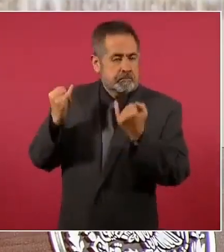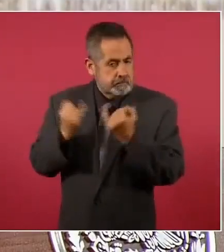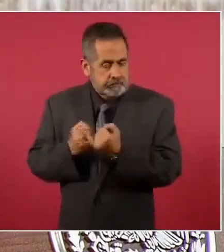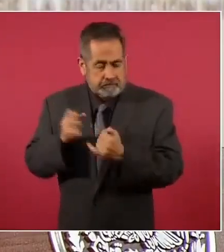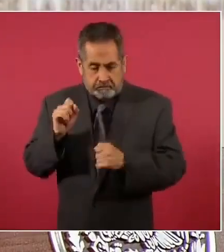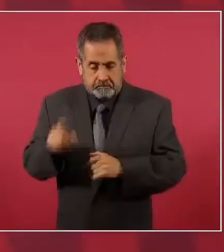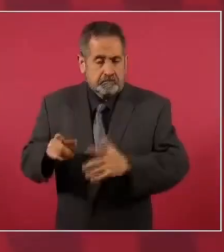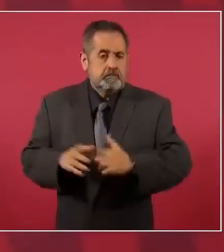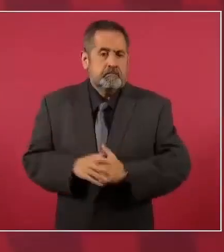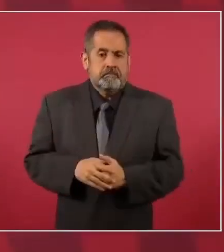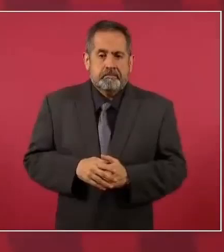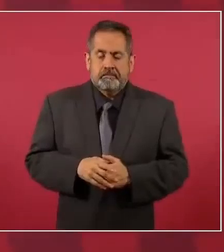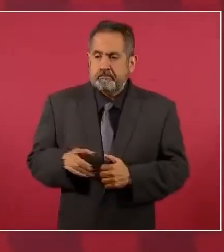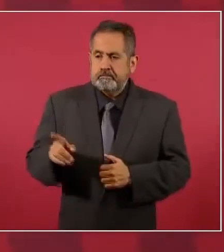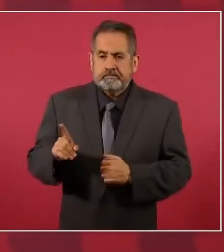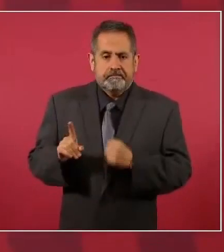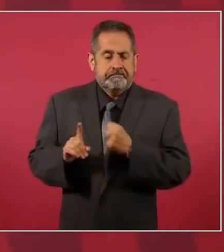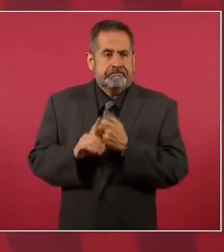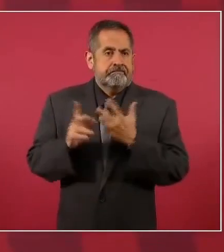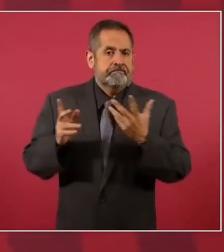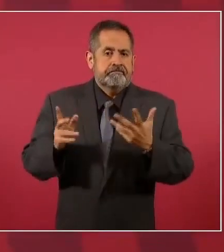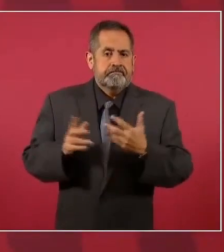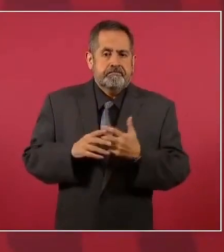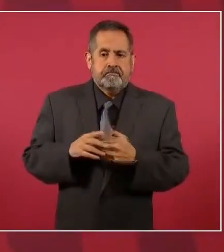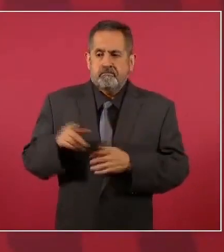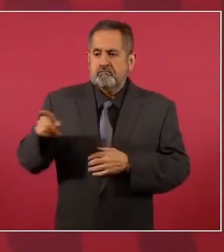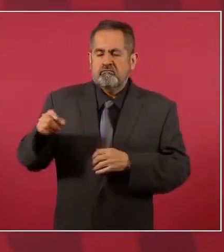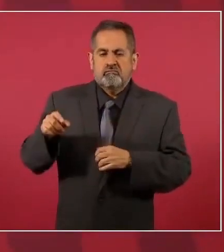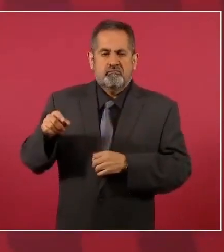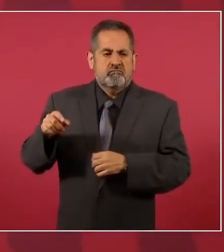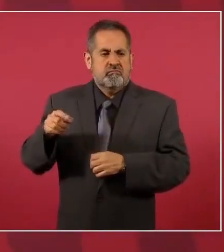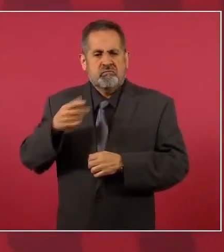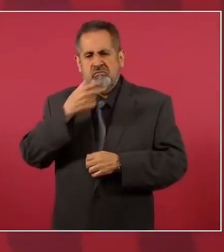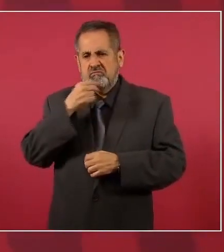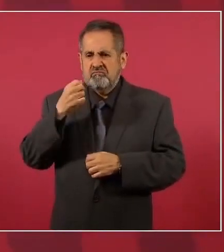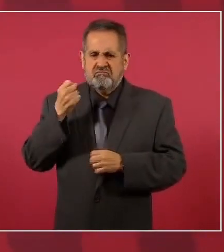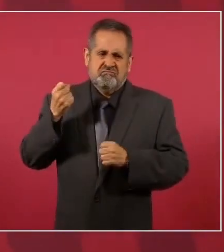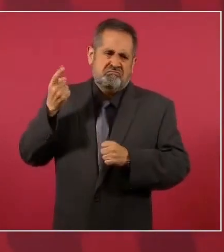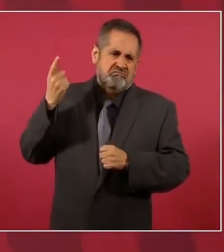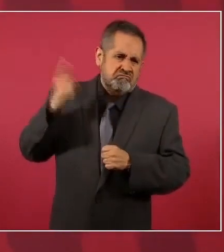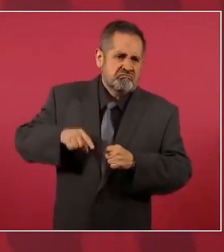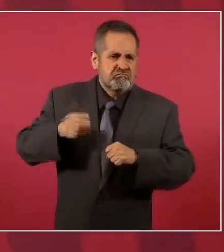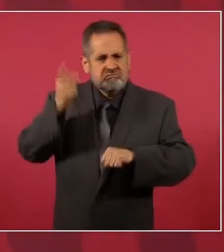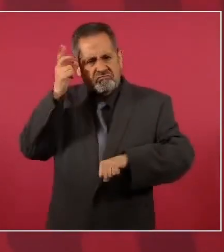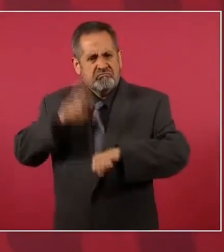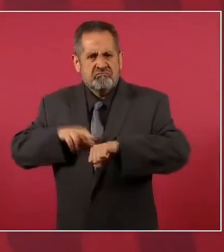Hay el horror de una dictadura